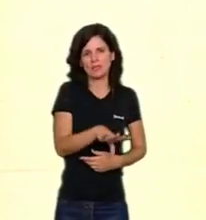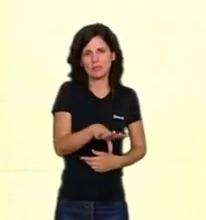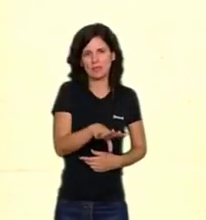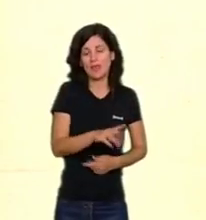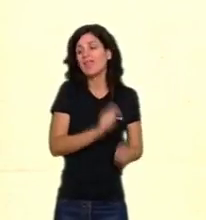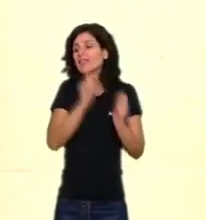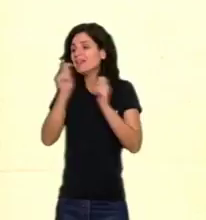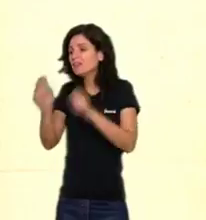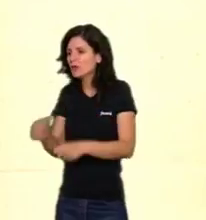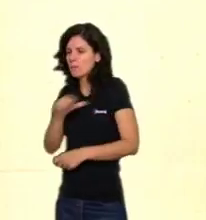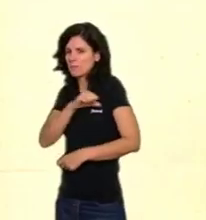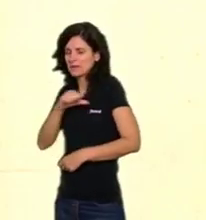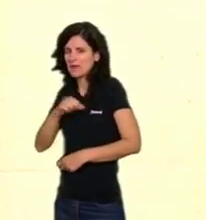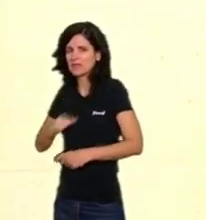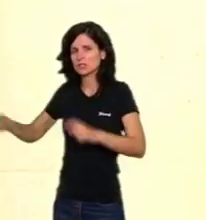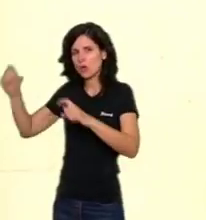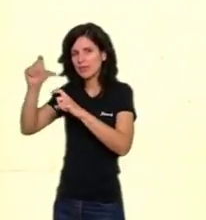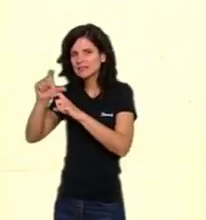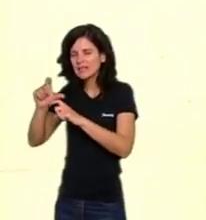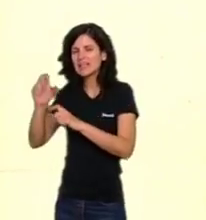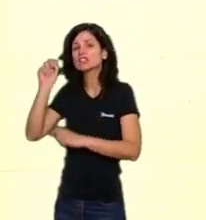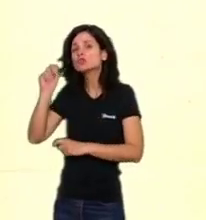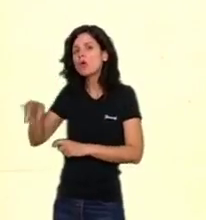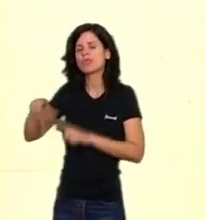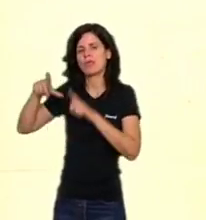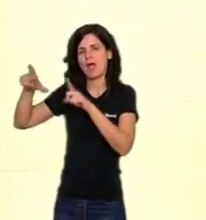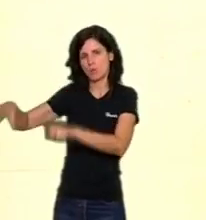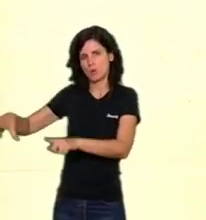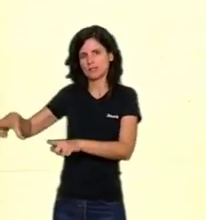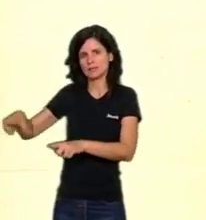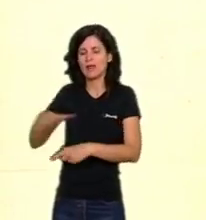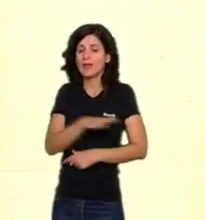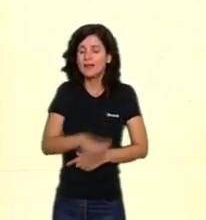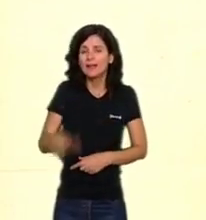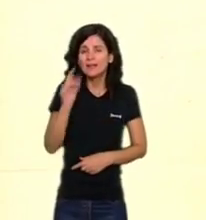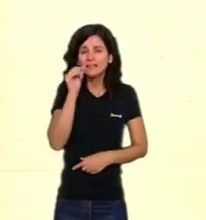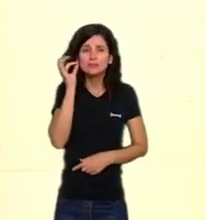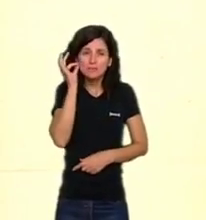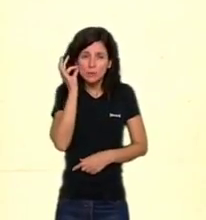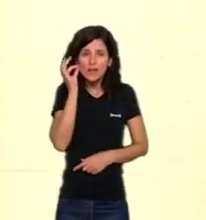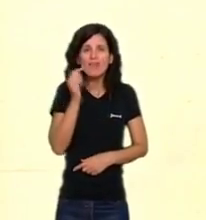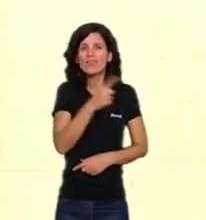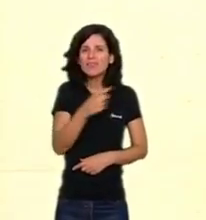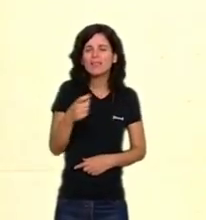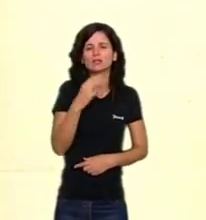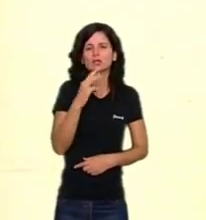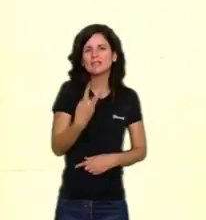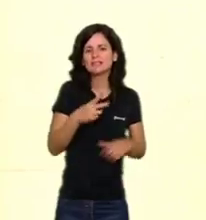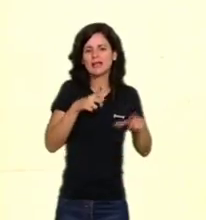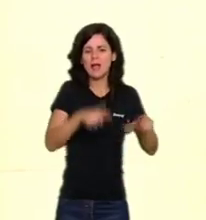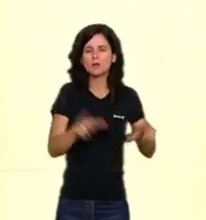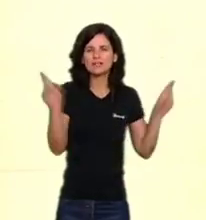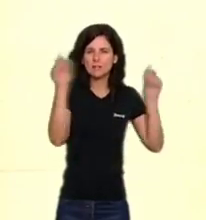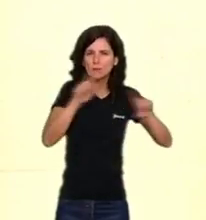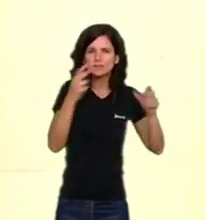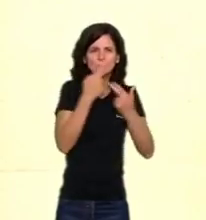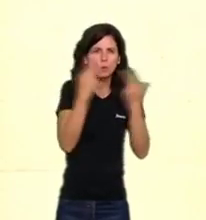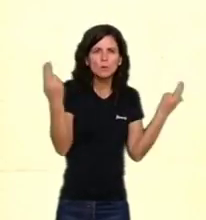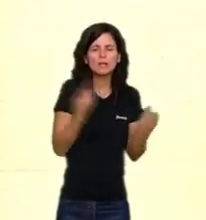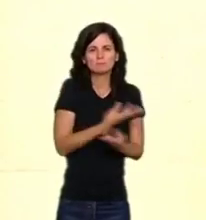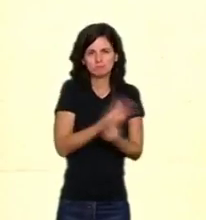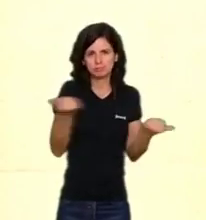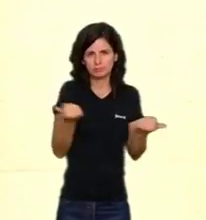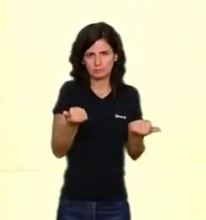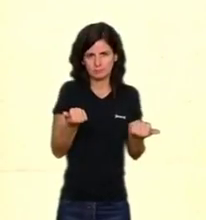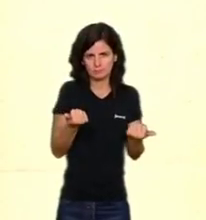aulas privadas. Hubo una pérdida para nuestros niños y niñas de 103 aulas educativas.